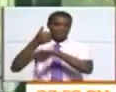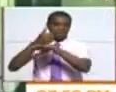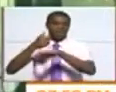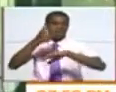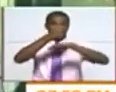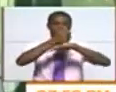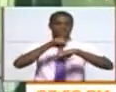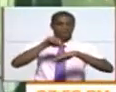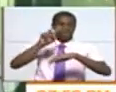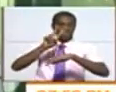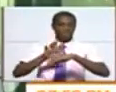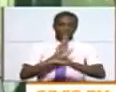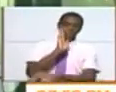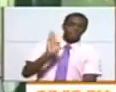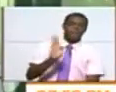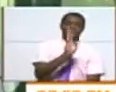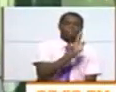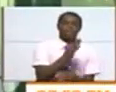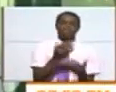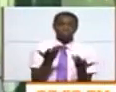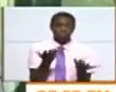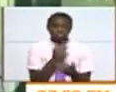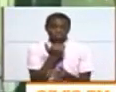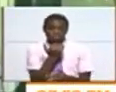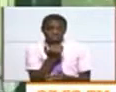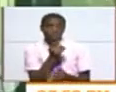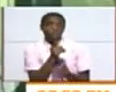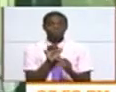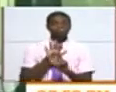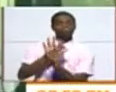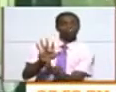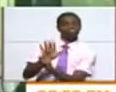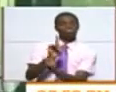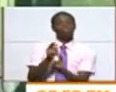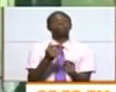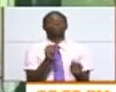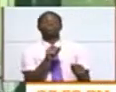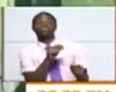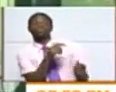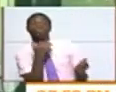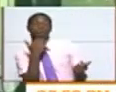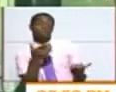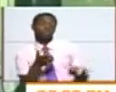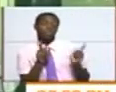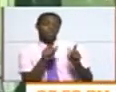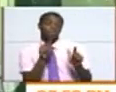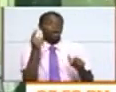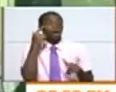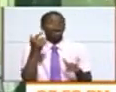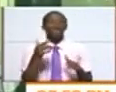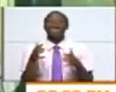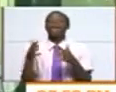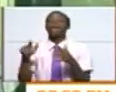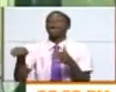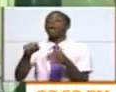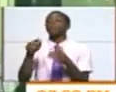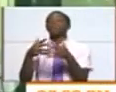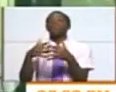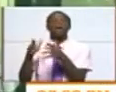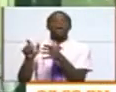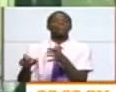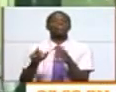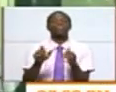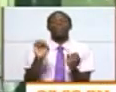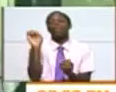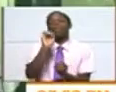hay posibilidades, por supuesto, cuando vemos que hay gente que están violando, por ejemplo, leyes americanas, o si alguien quiere